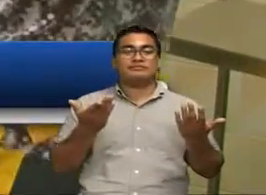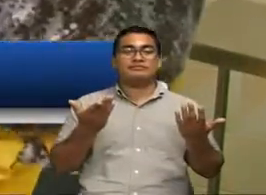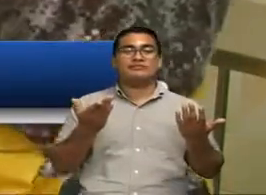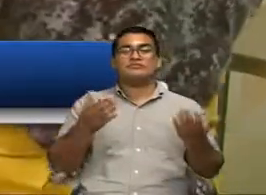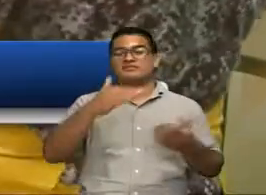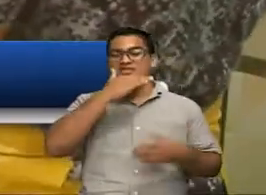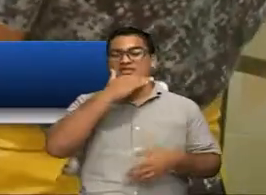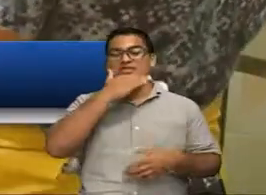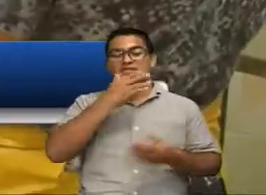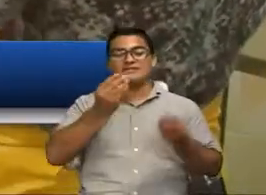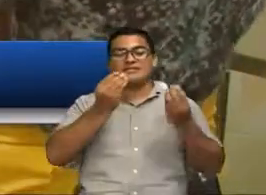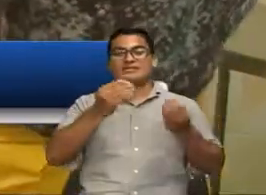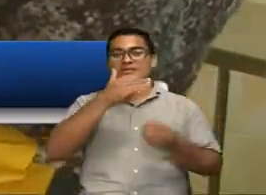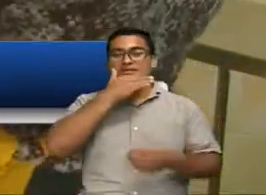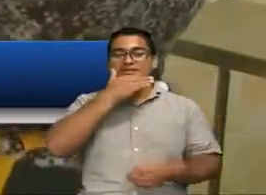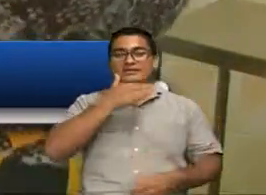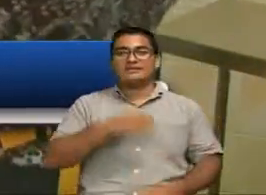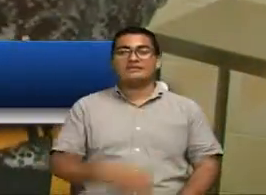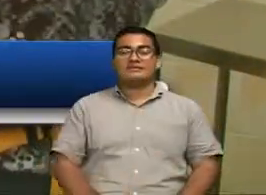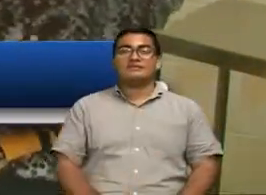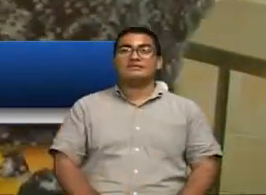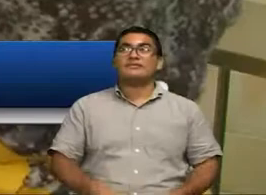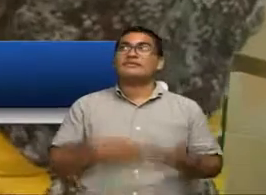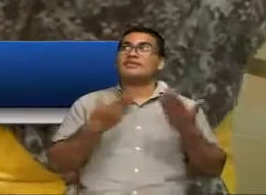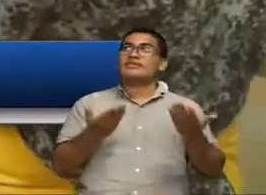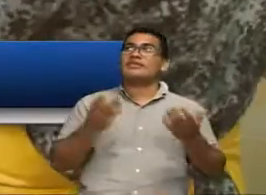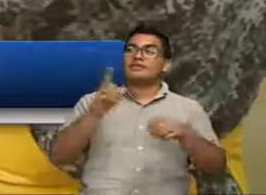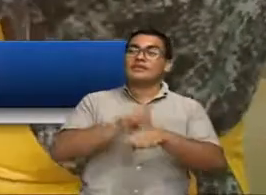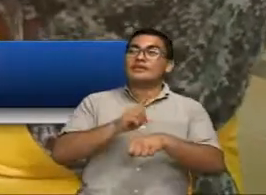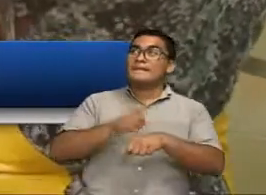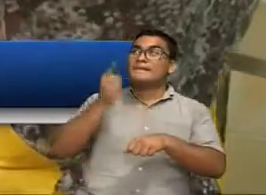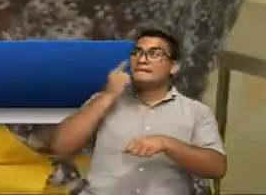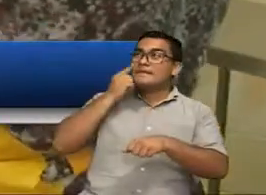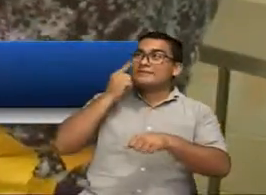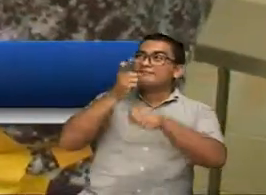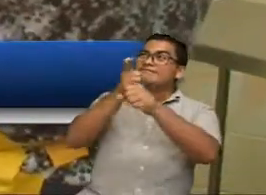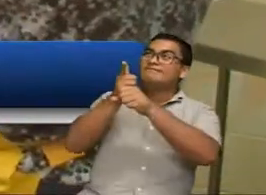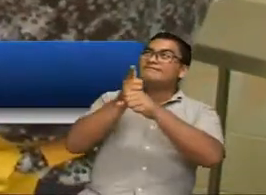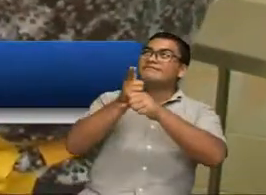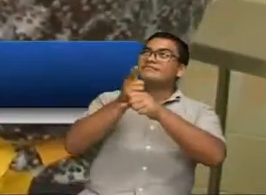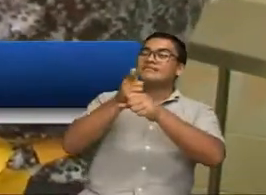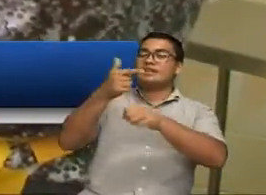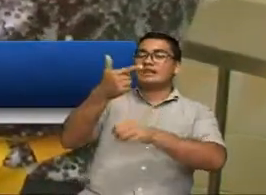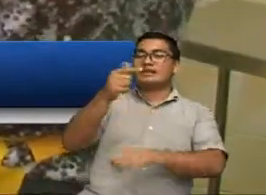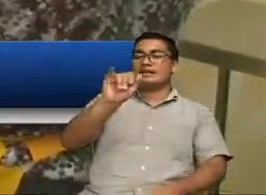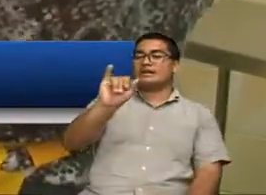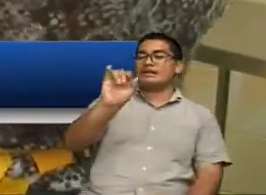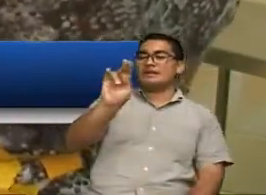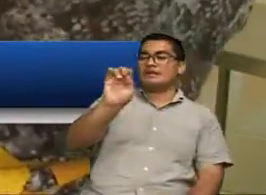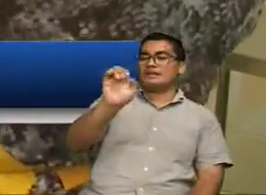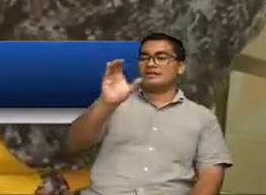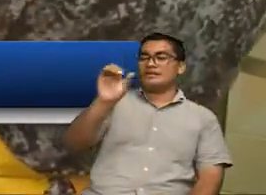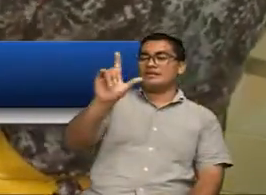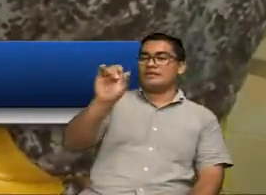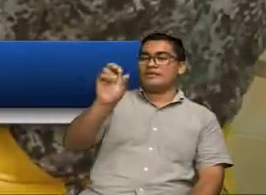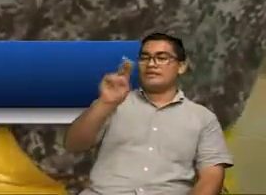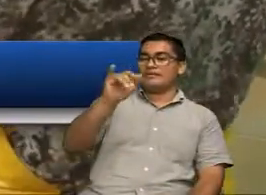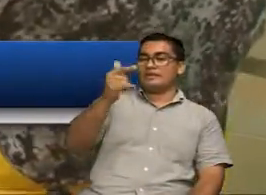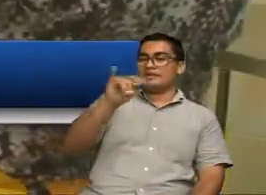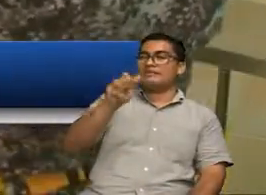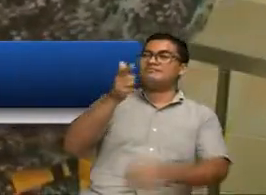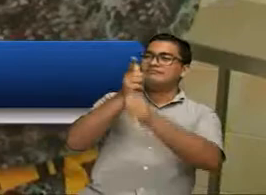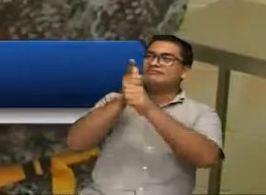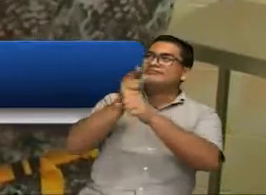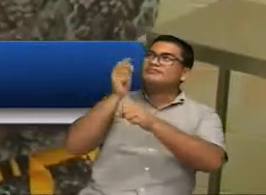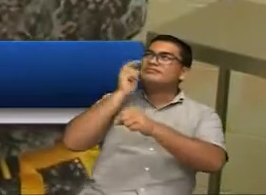muy difícil para una mujer. Entonces, doctora, aquí estamos en una posición. La ginecóloga. Oh. Más o menos, porque